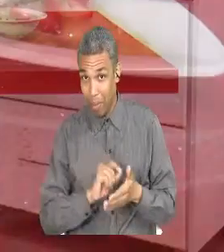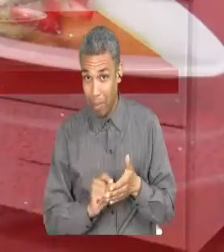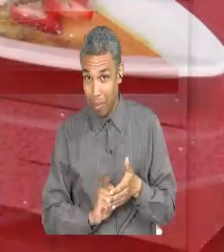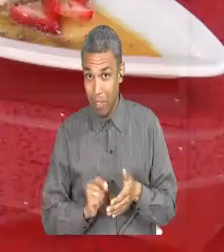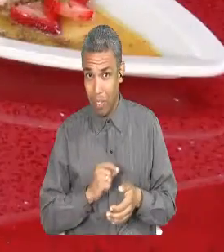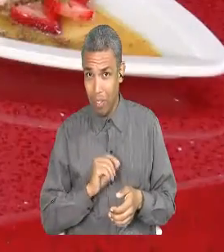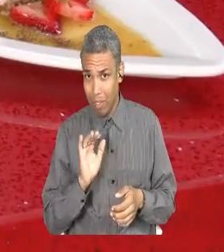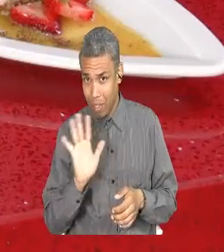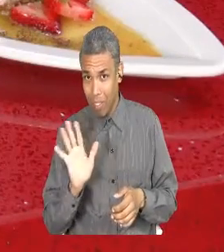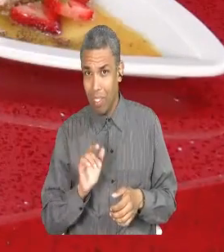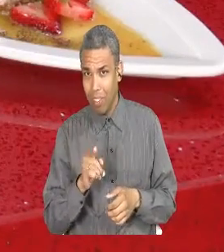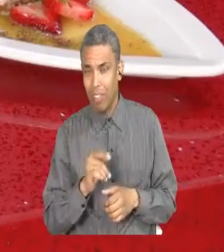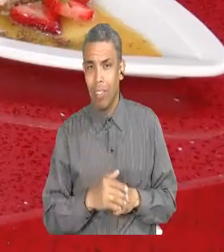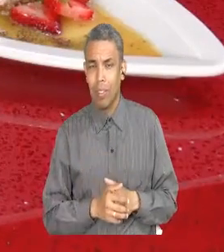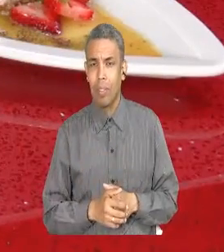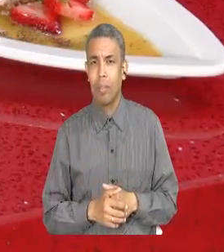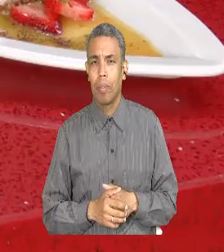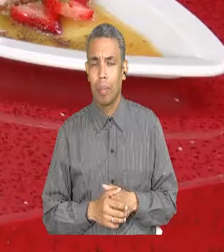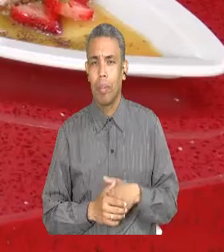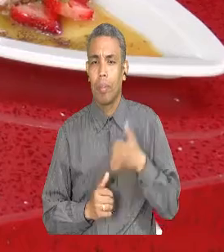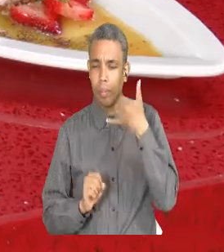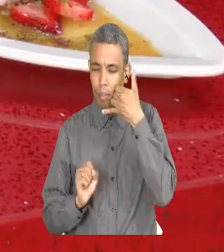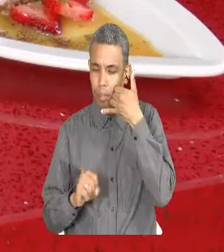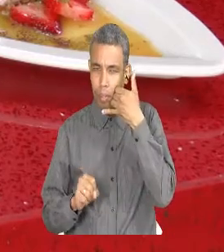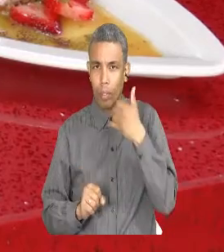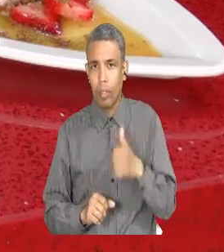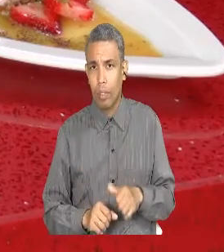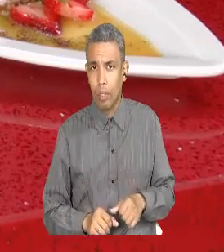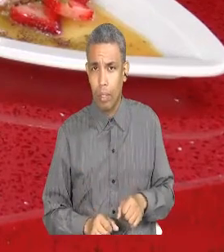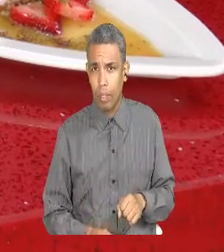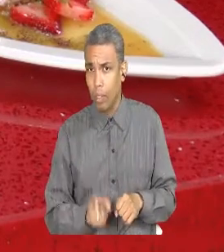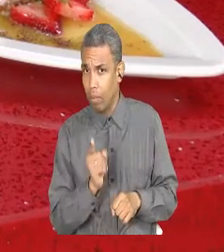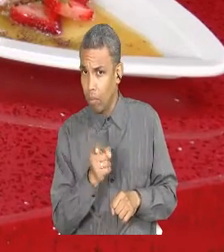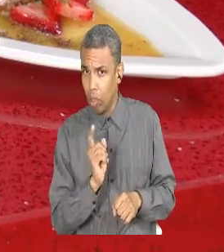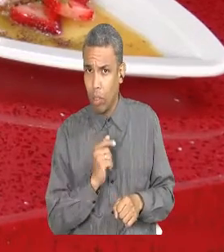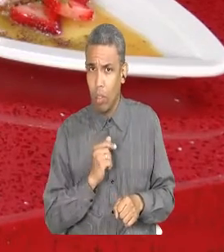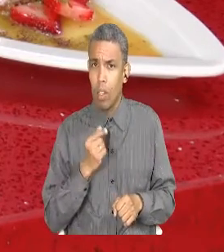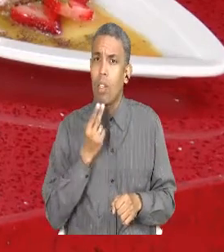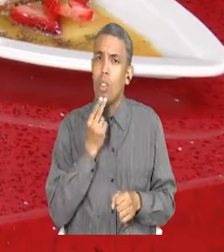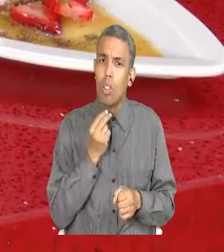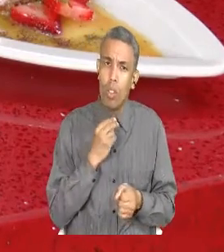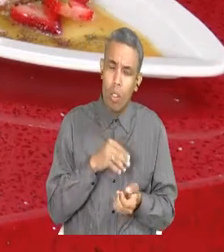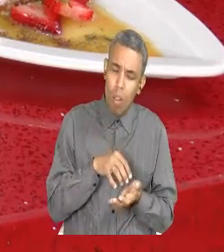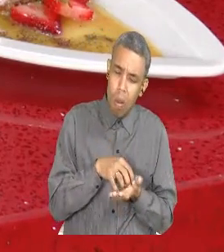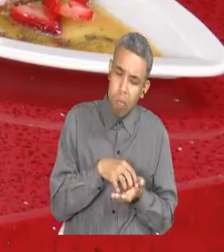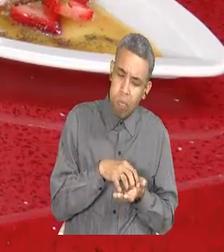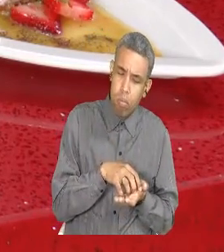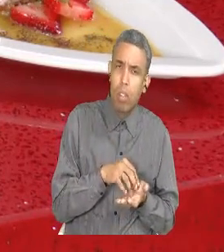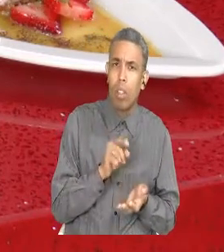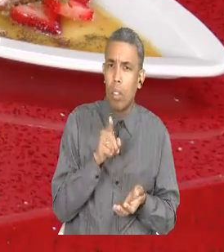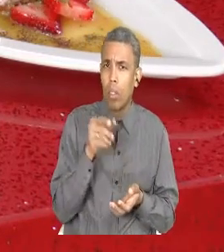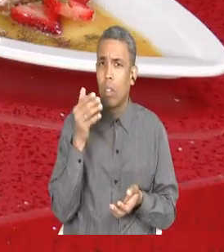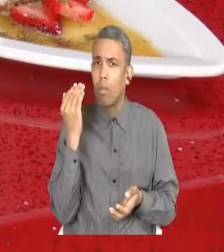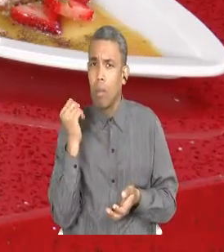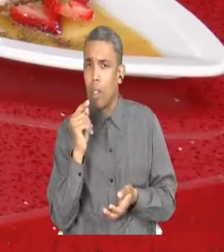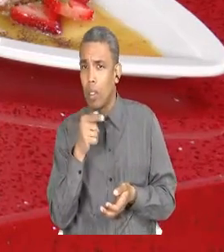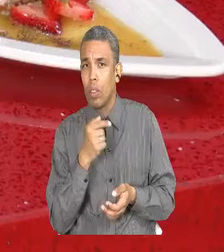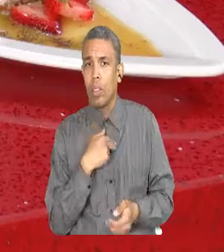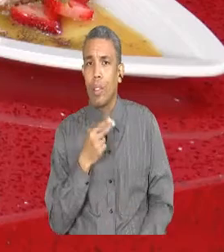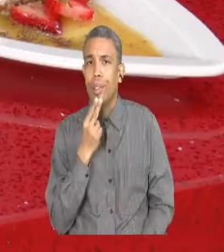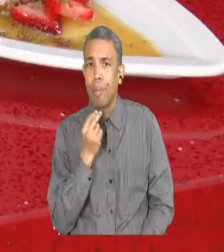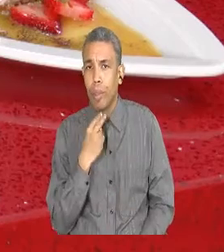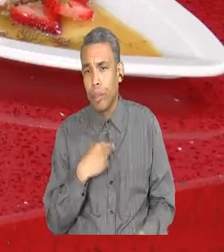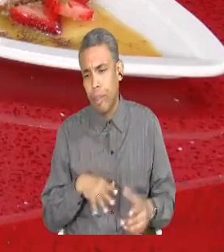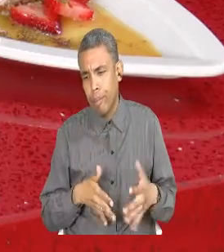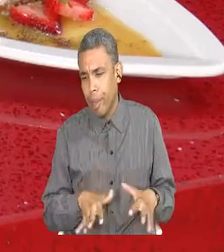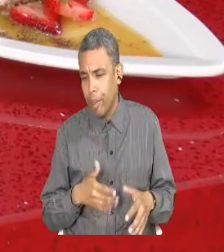aquí en nuestro programa. Nora, y que te estés arriesgando con los postres. La vez pasada dijiste que no eras el fuerte con los postres. Ya